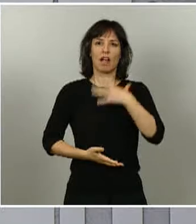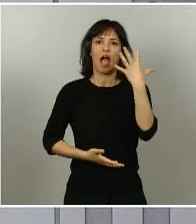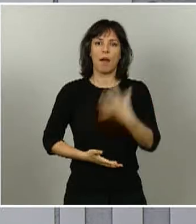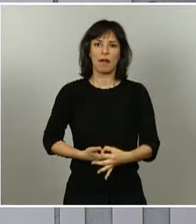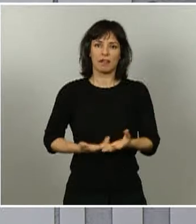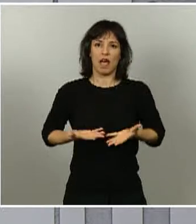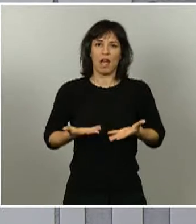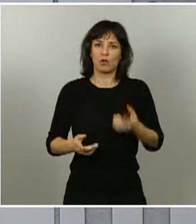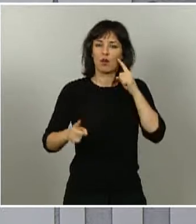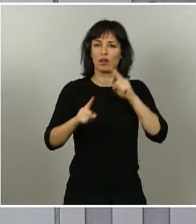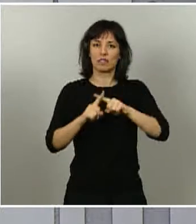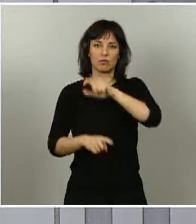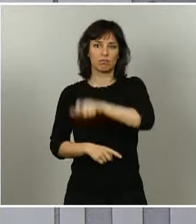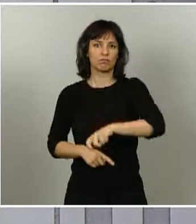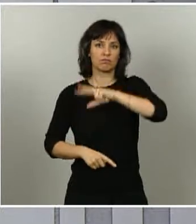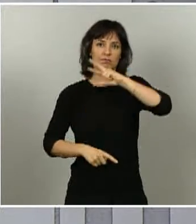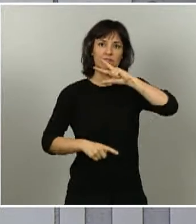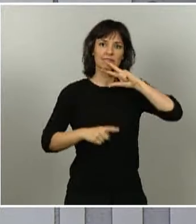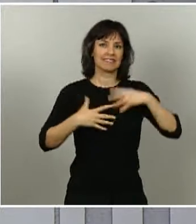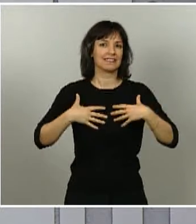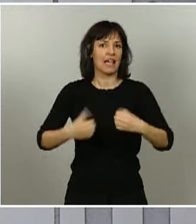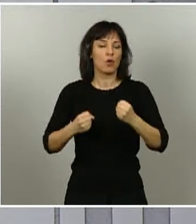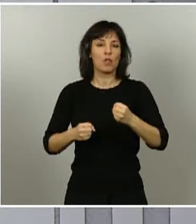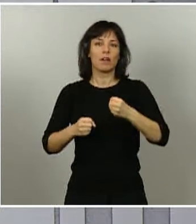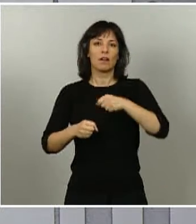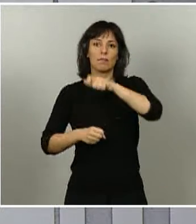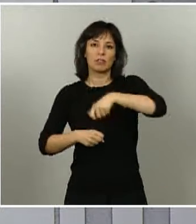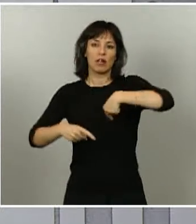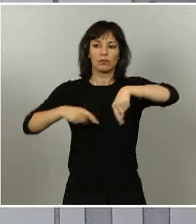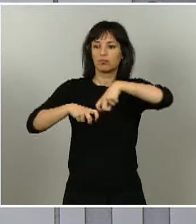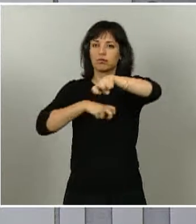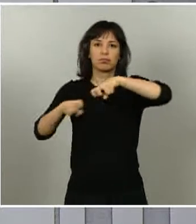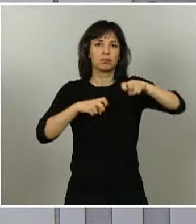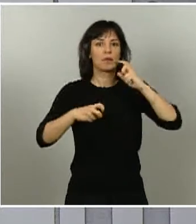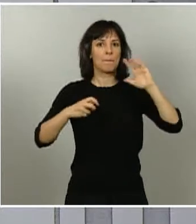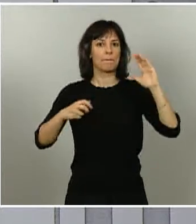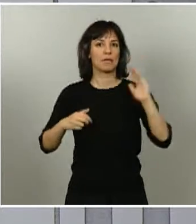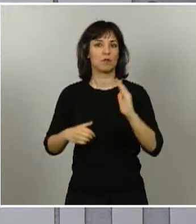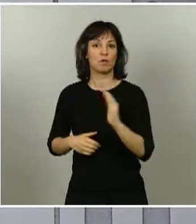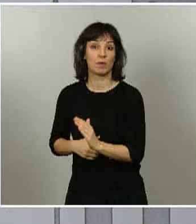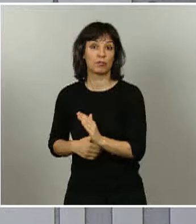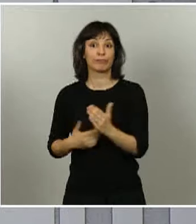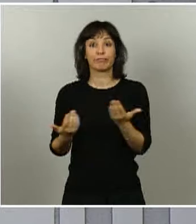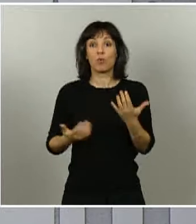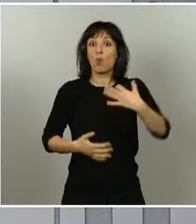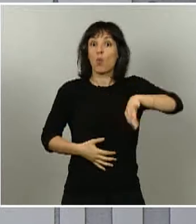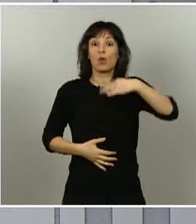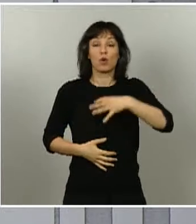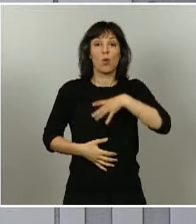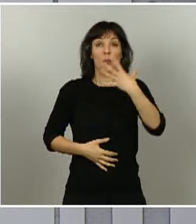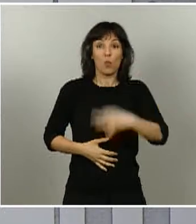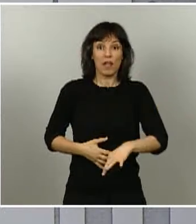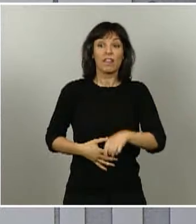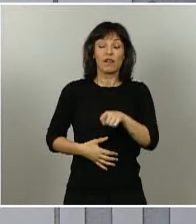los ciudadanos es la disminución de la movilidad de la población y, por tanto, el único instrumento que lo hace posible, que es el decreto